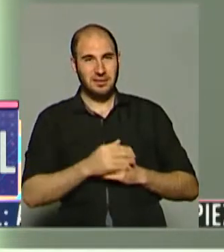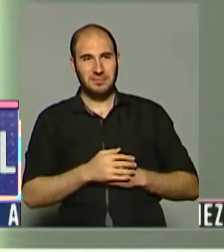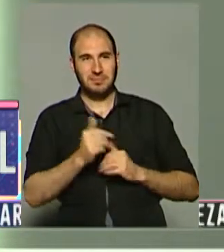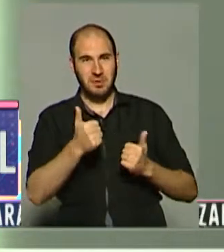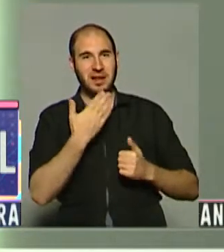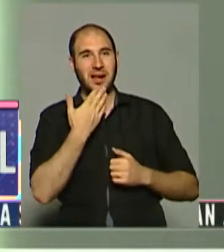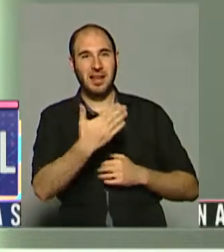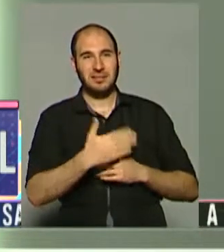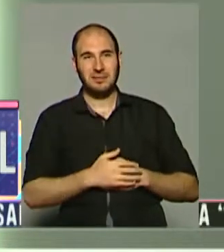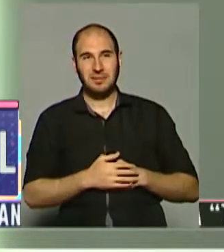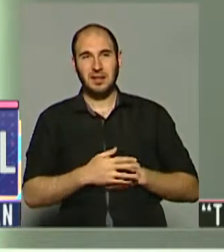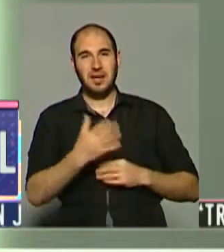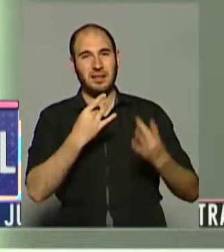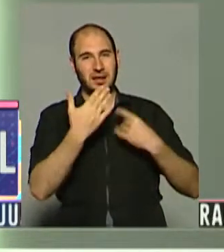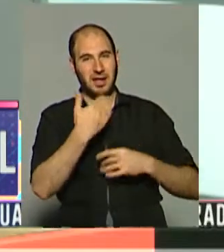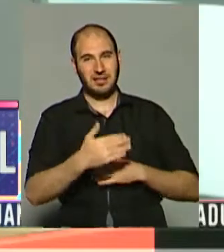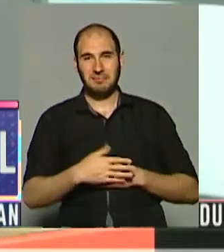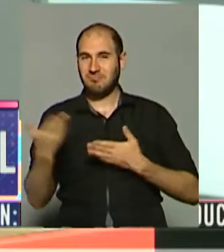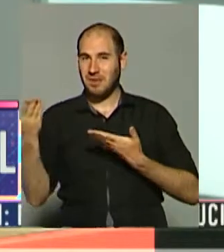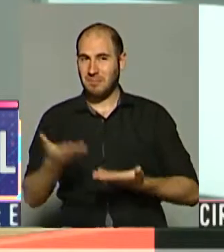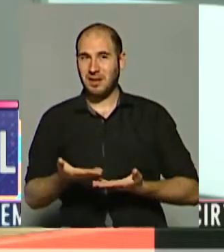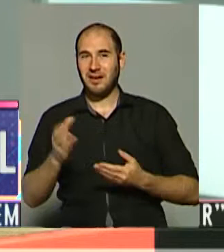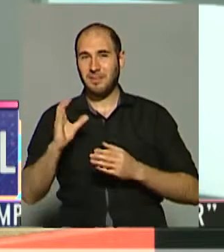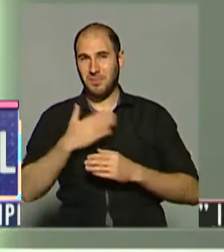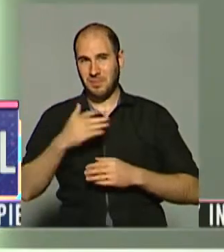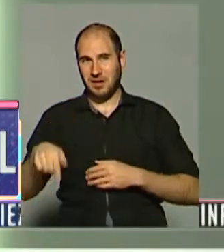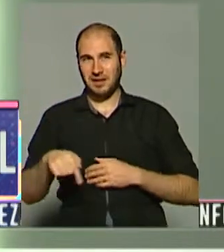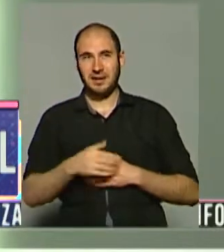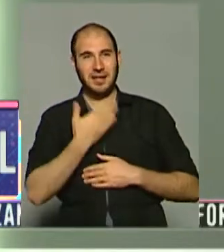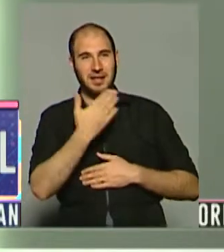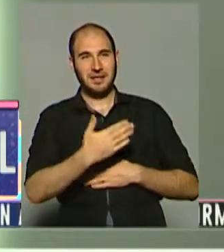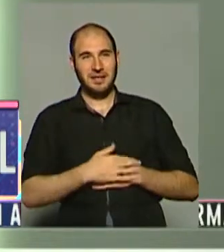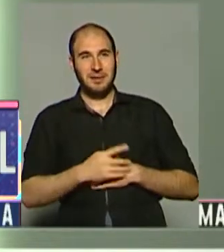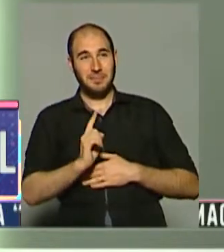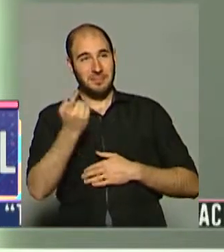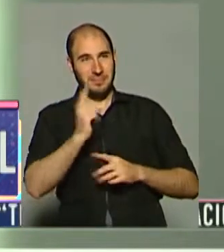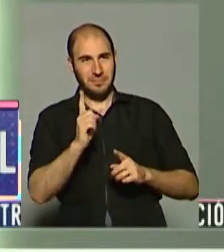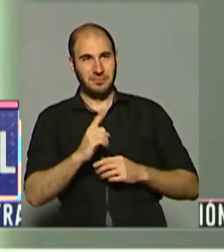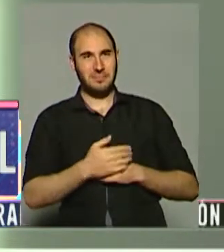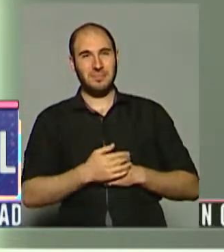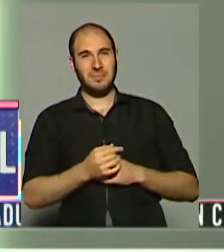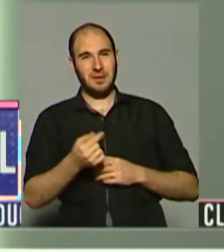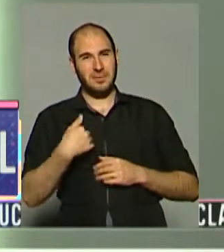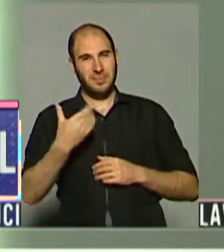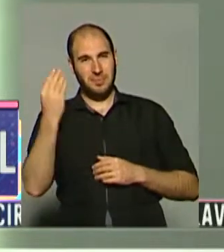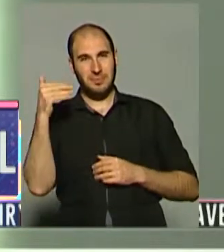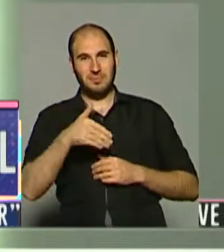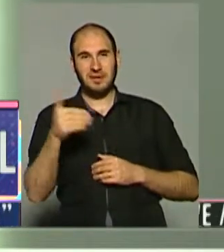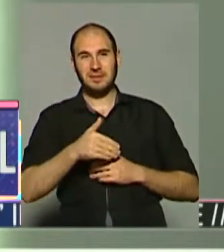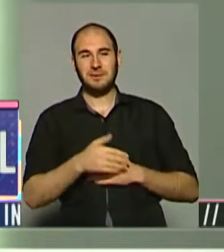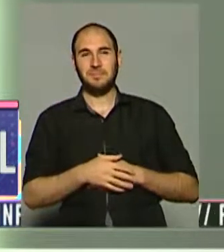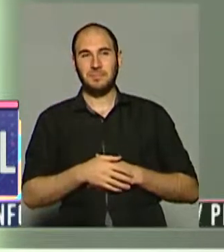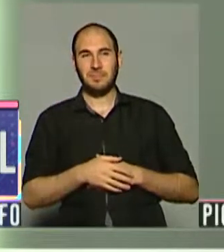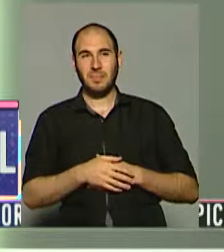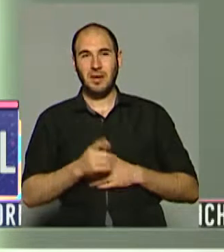bien. Muchísimas gracias por invitarme. Bienvenido a nuestra casa. Gracias. No es la primera vez que estoy. Estaba claro. A veces por otras razones,